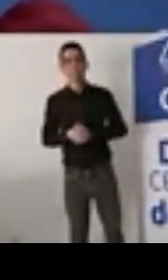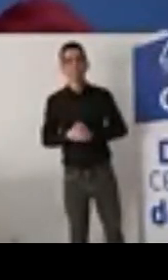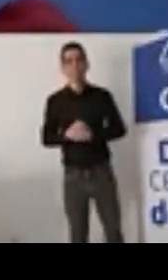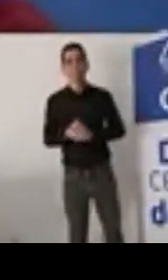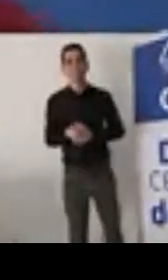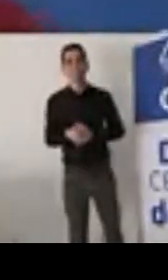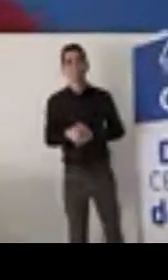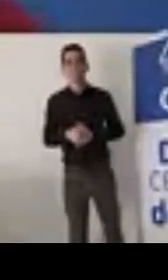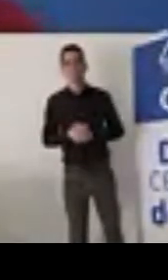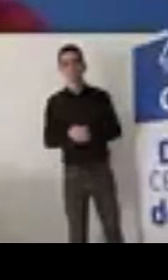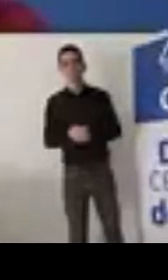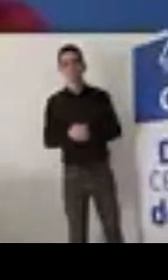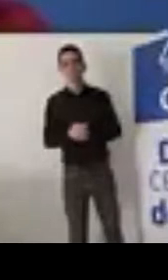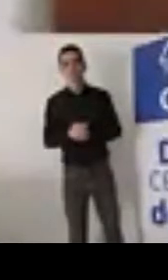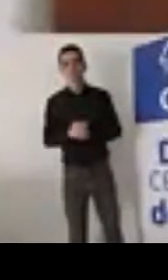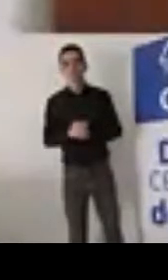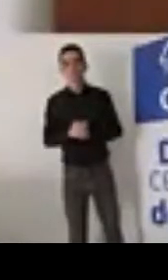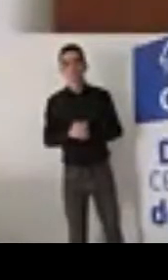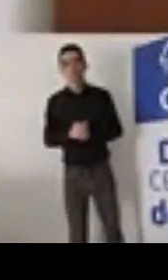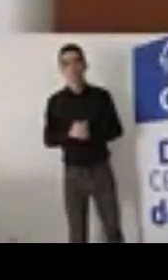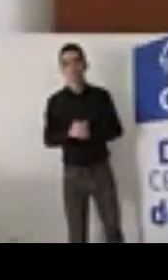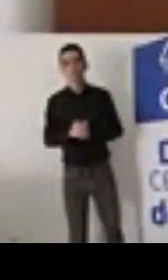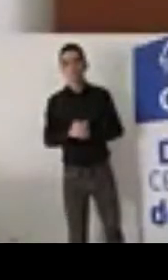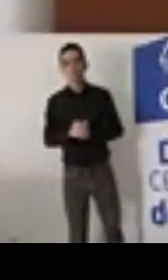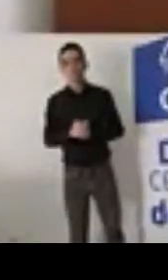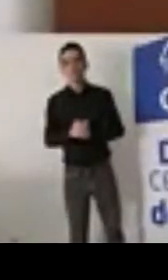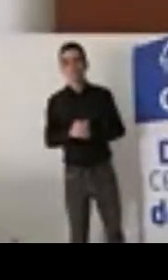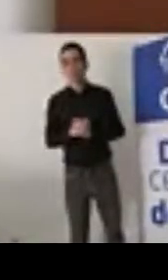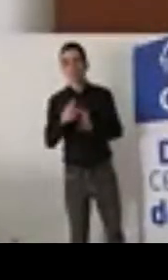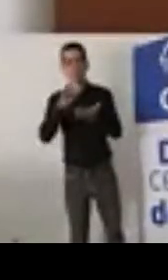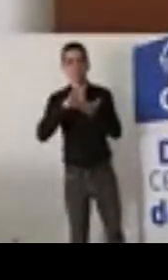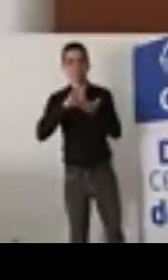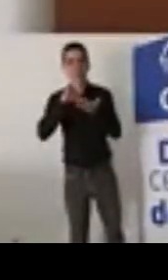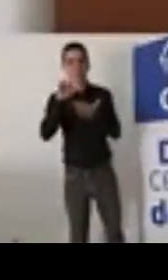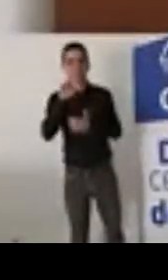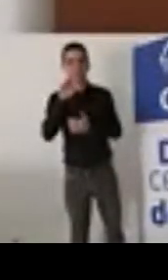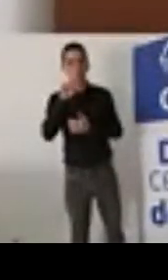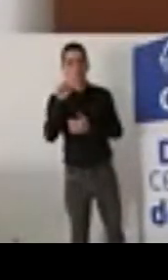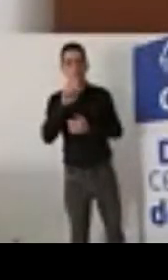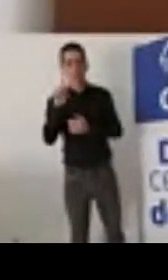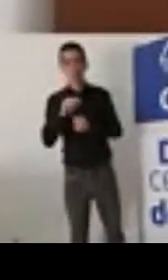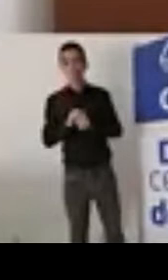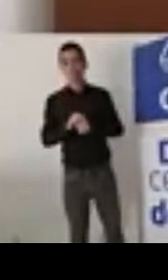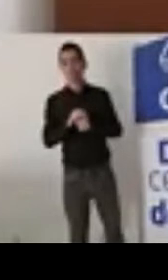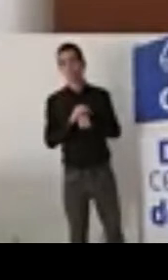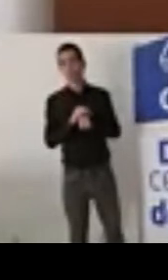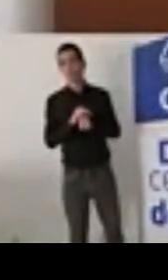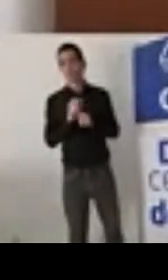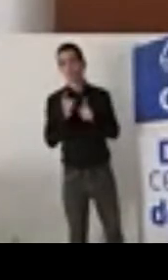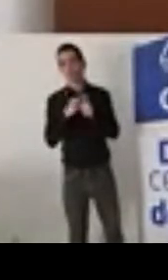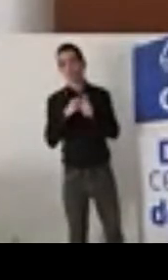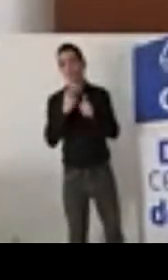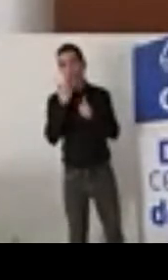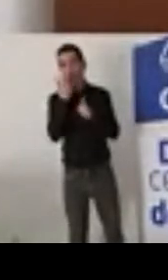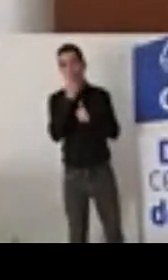Muchas gracias, Luz. Y bueno, primeramente felicitarte, Julián, por tu trayectoria, pero